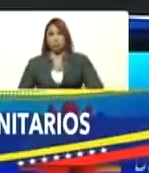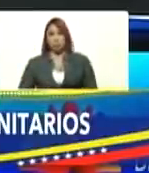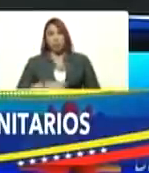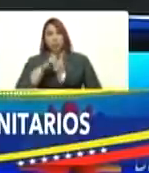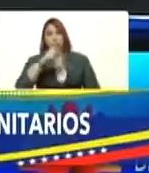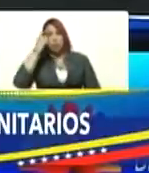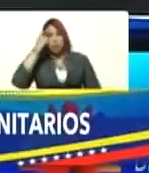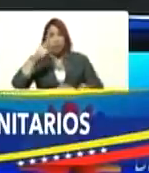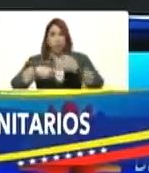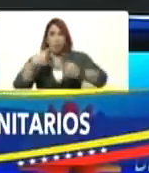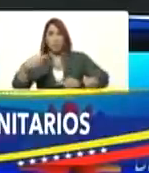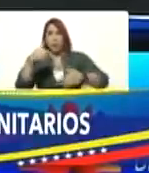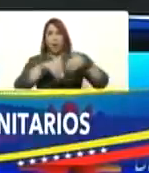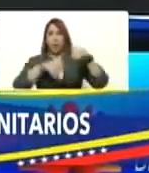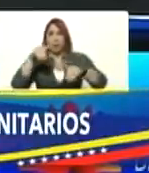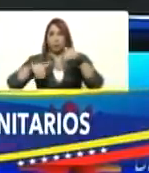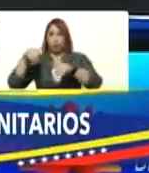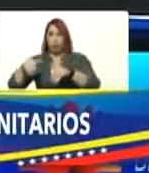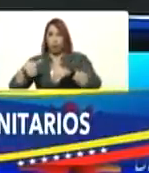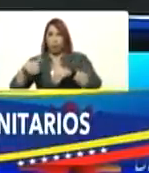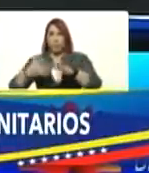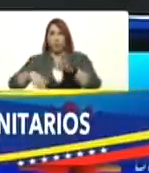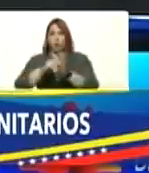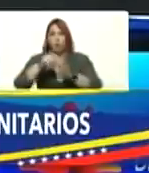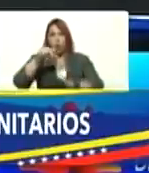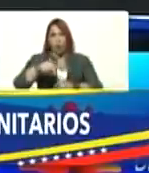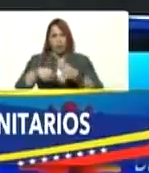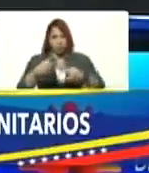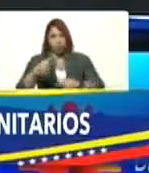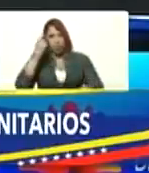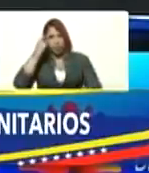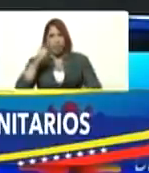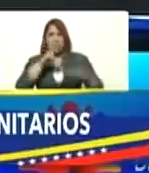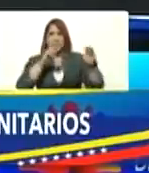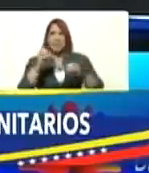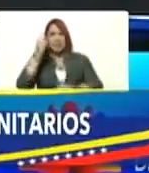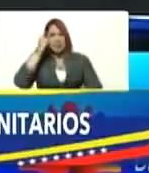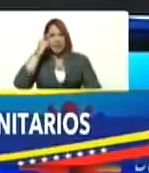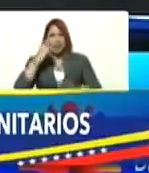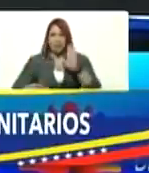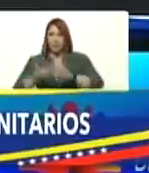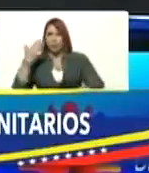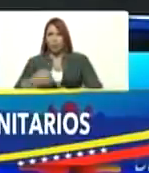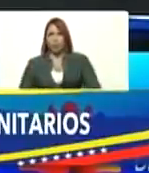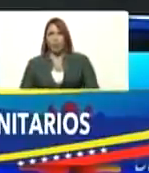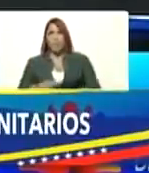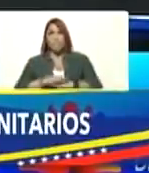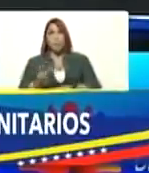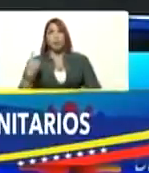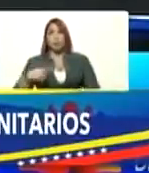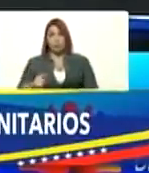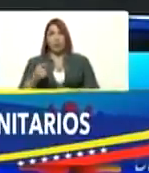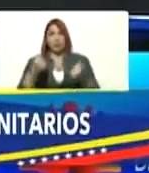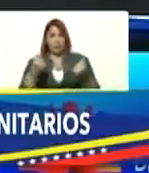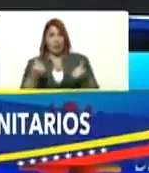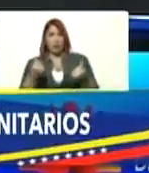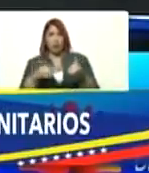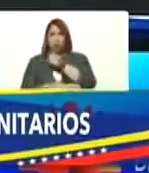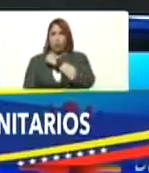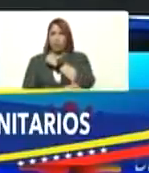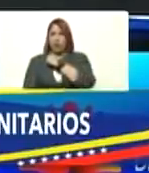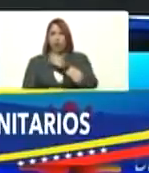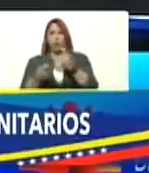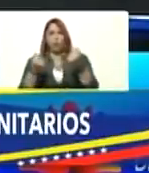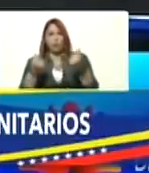2 días después de las elecciones y regresó en estos días. Se fue 70 días del país porque tiene real que ha robado en cuentas